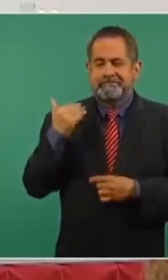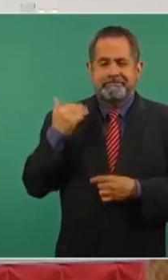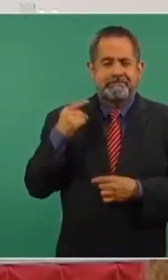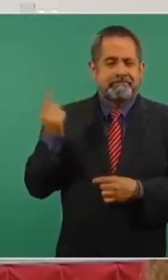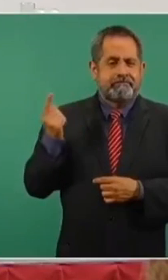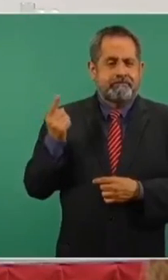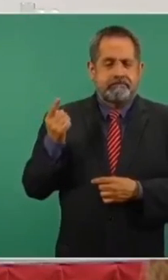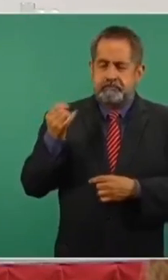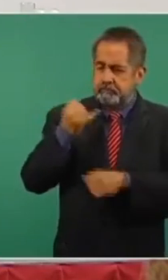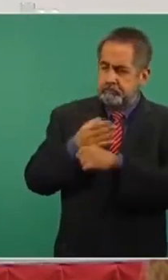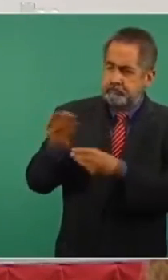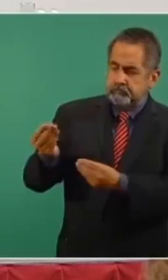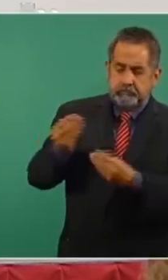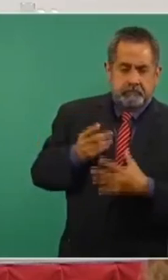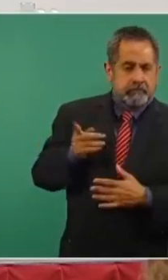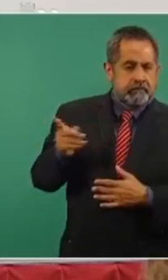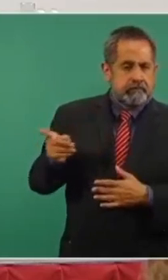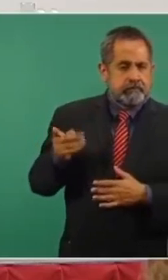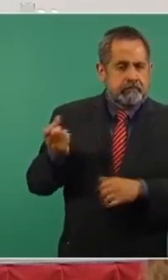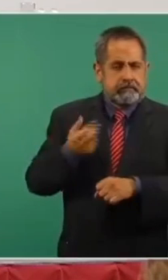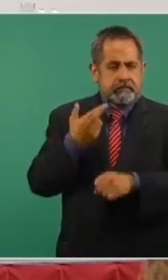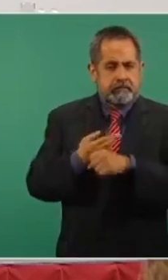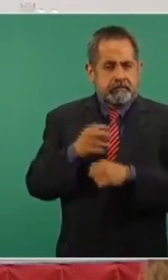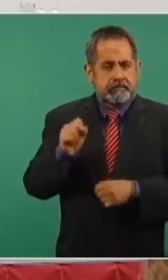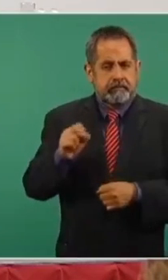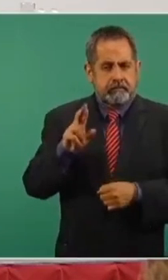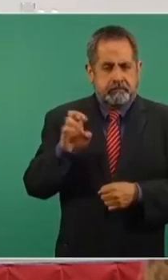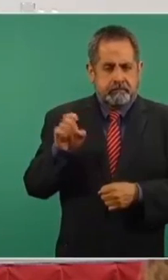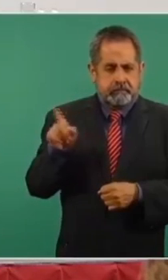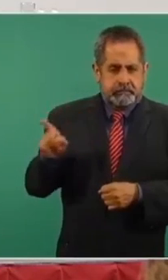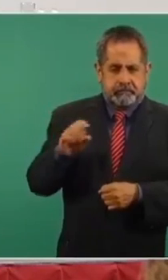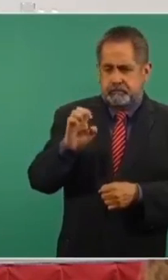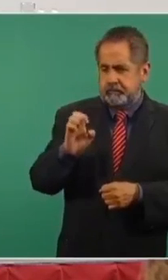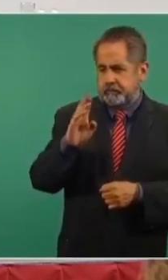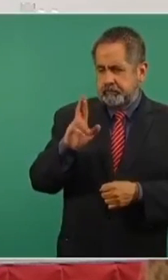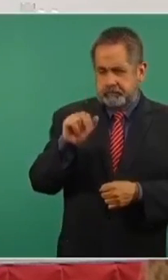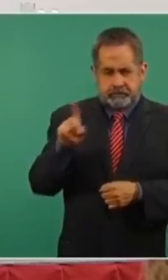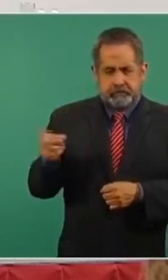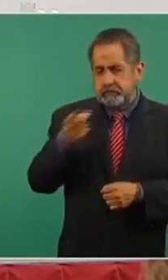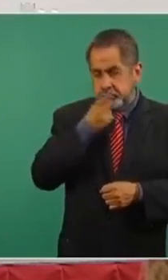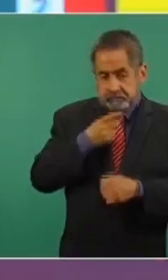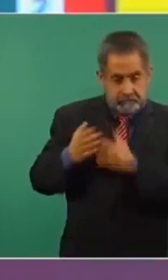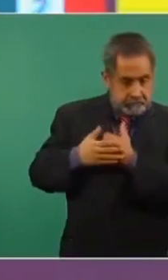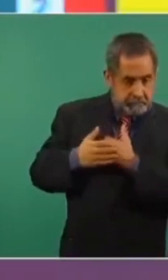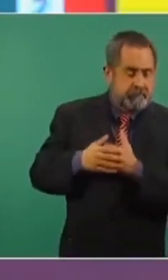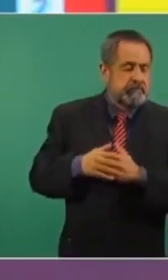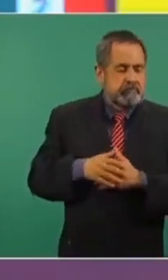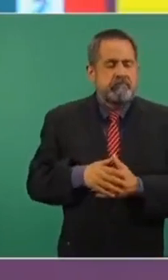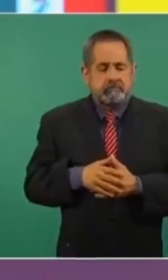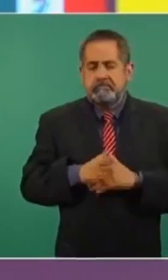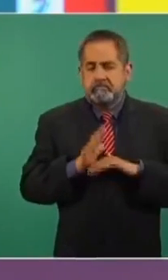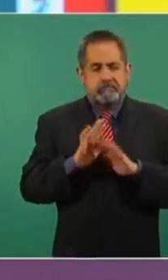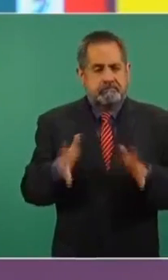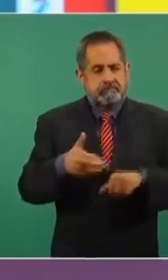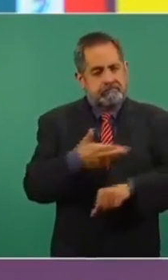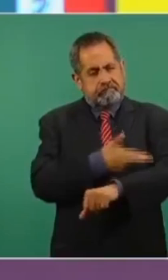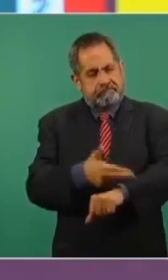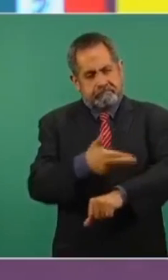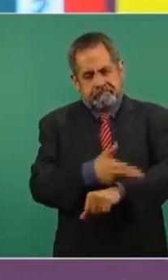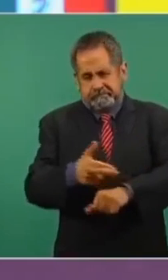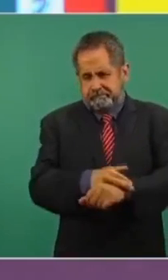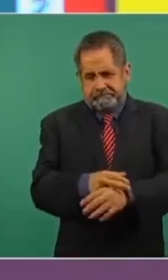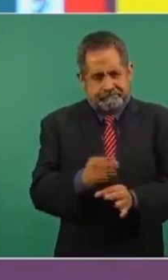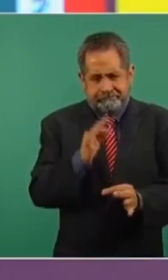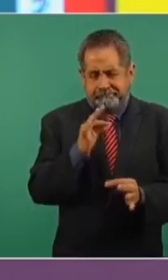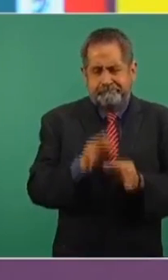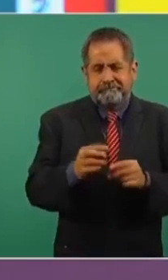o me lo informó el secretario de Relaciones, Marcelo Ebrard, ya están haciéndose los trámites